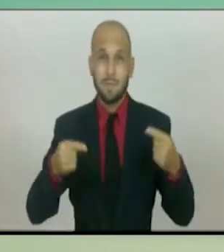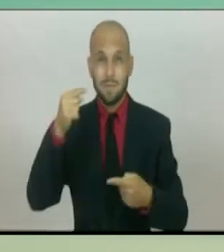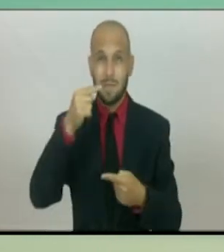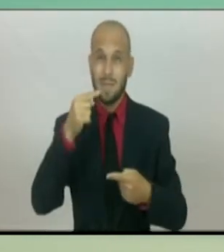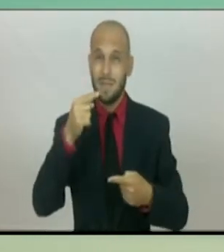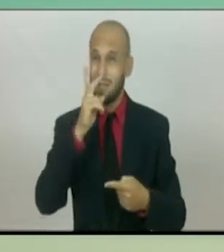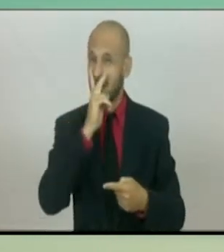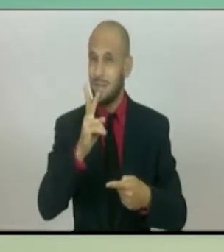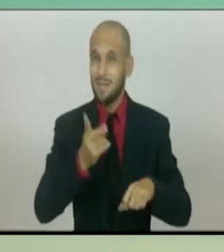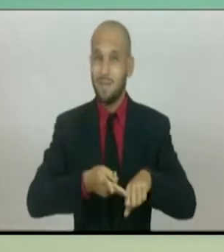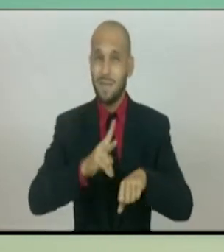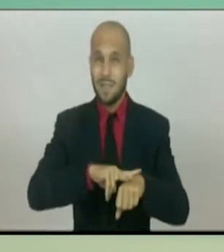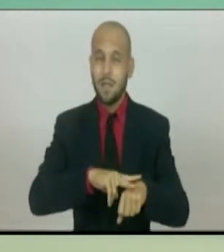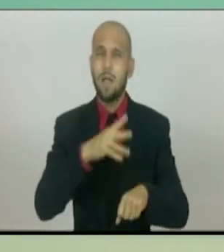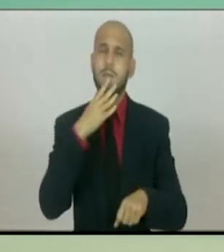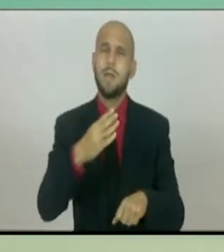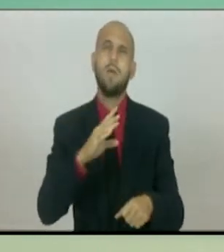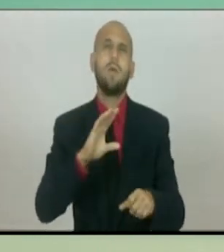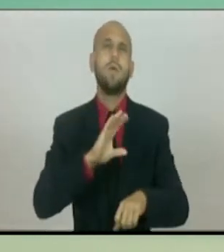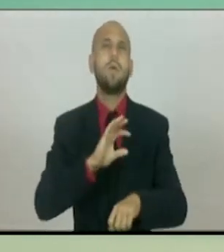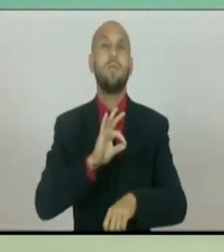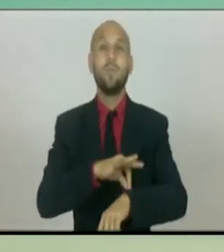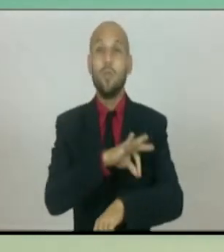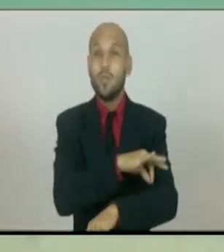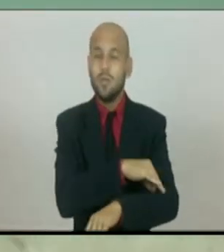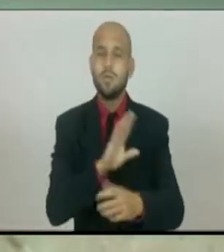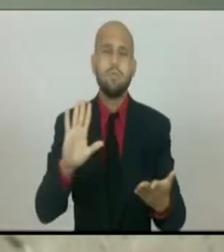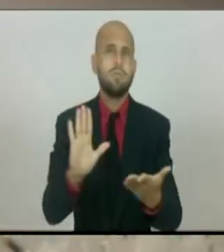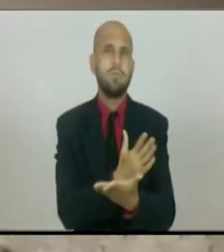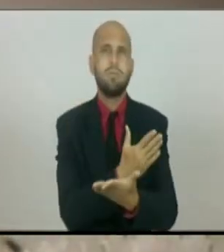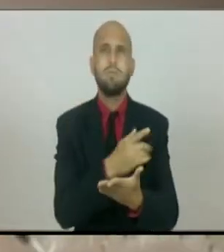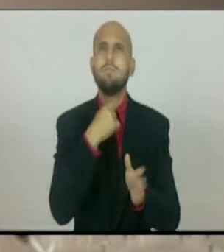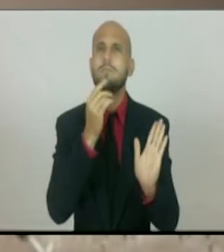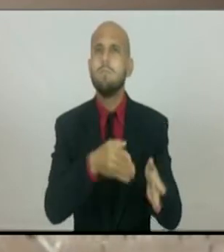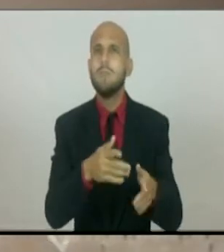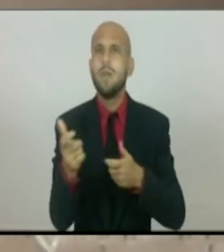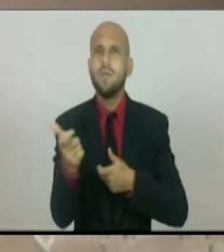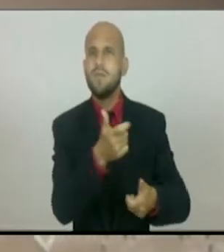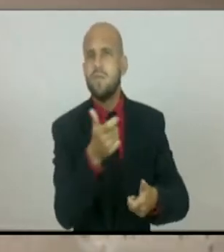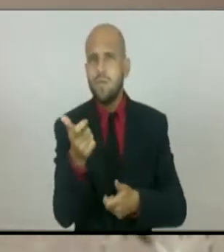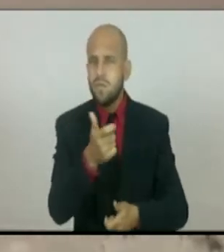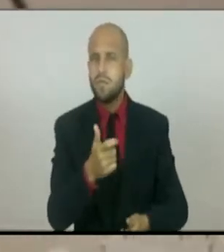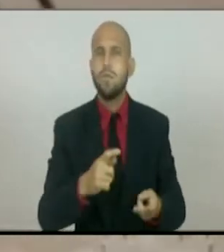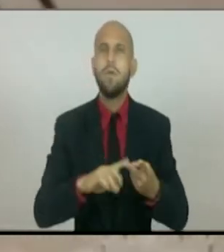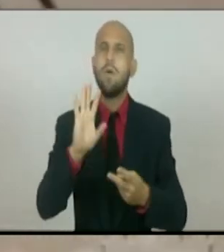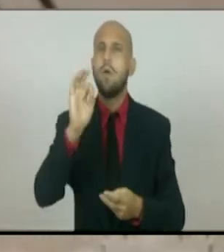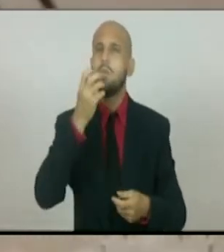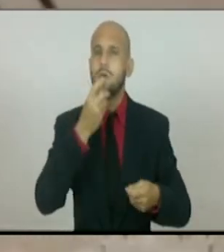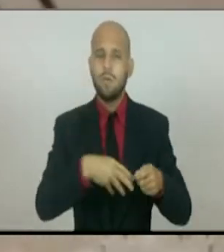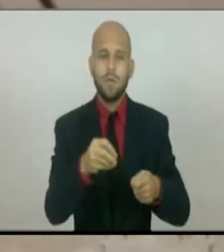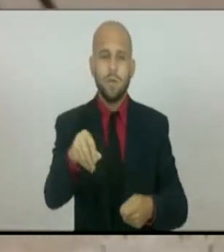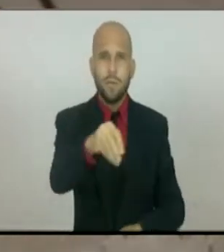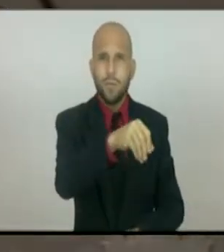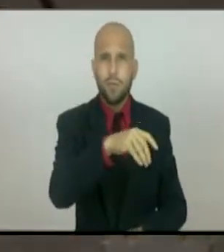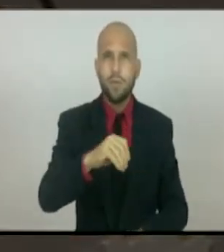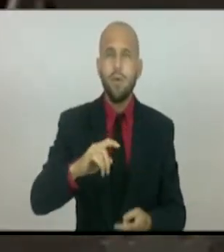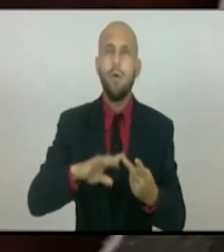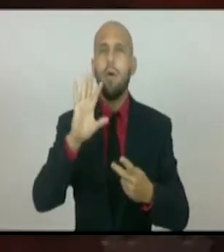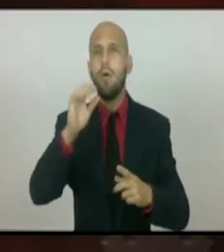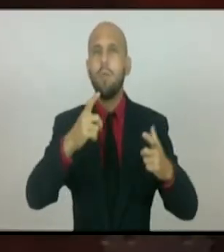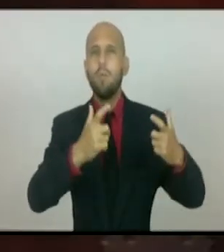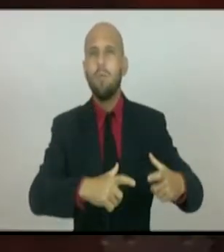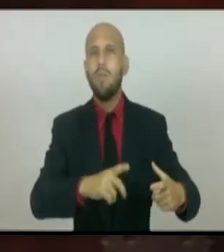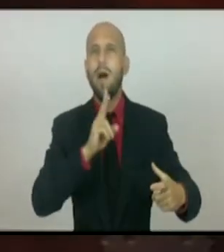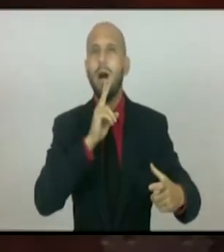mosquito, que es el agente transmisor de esta enfermedad. ¿Cómo? ¿De qué manera? Bueno, la población realizando el autofocal, ese sería el primer